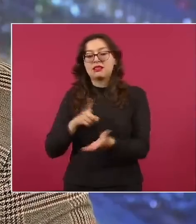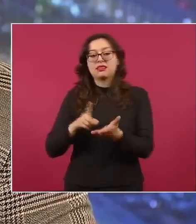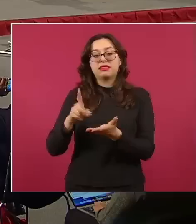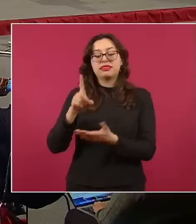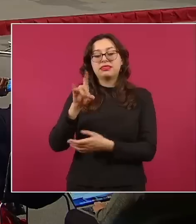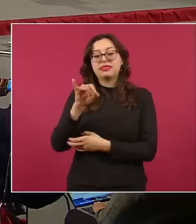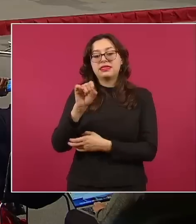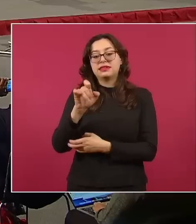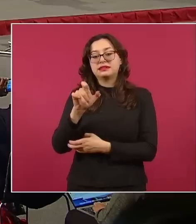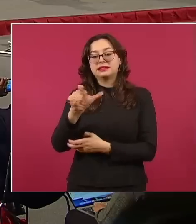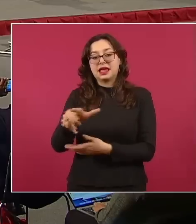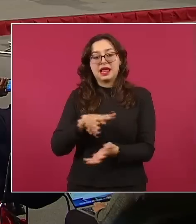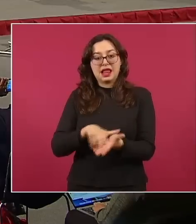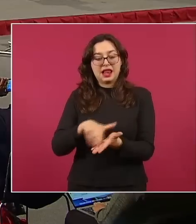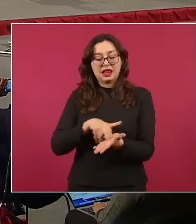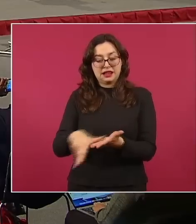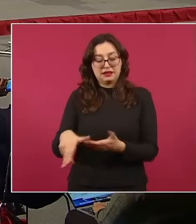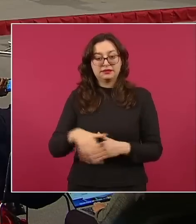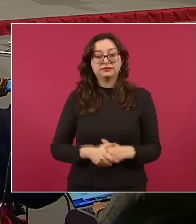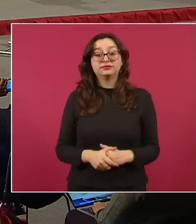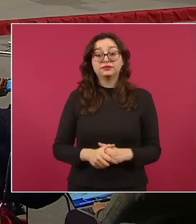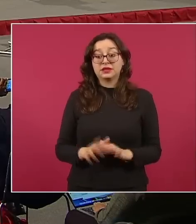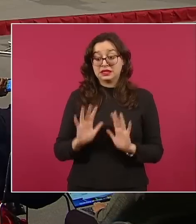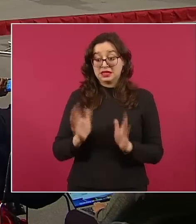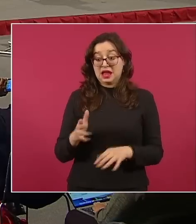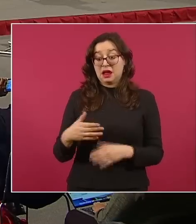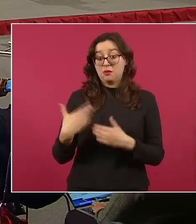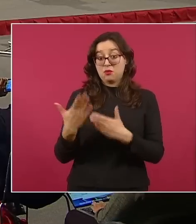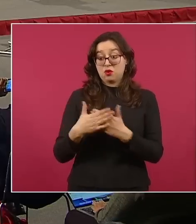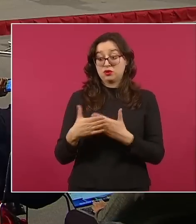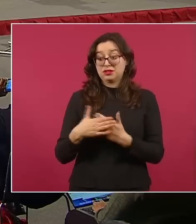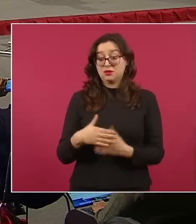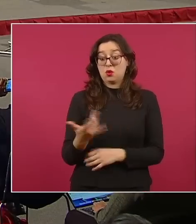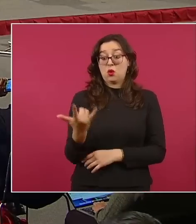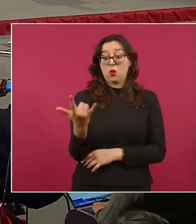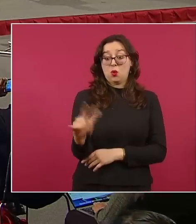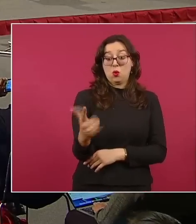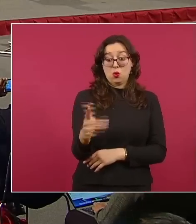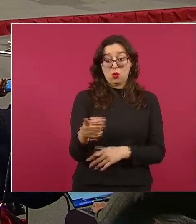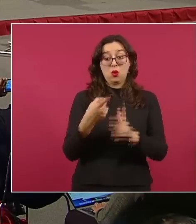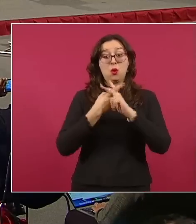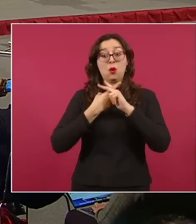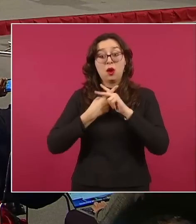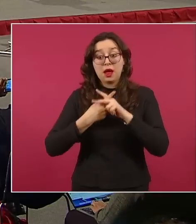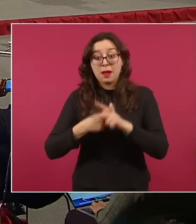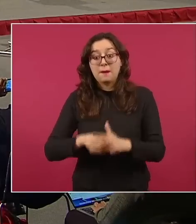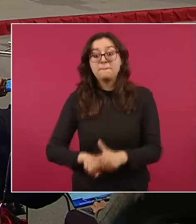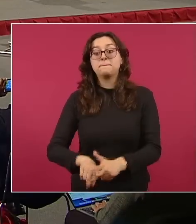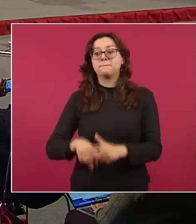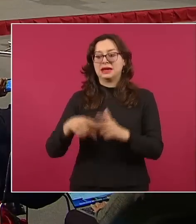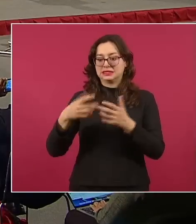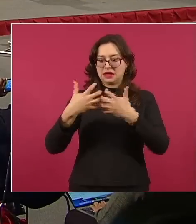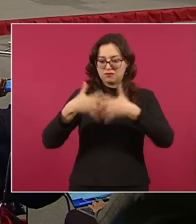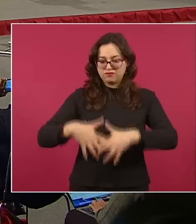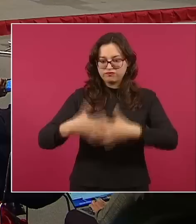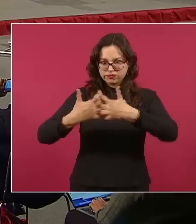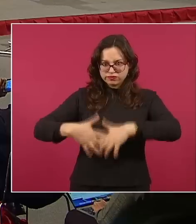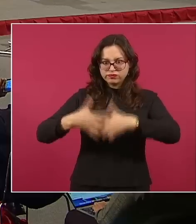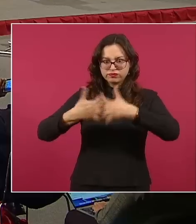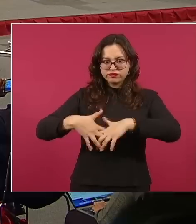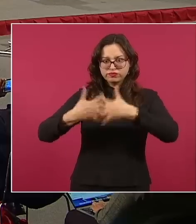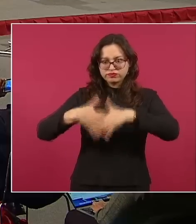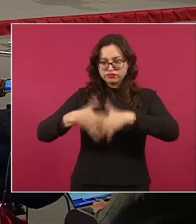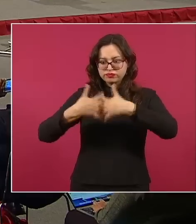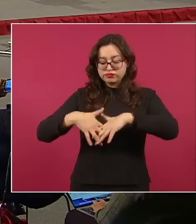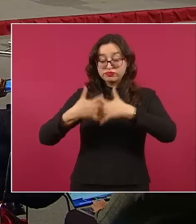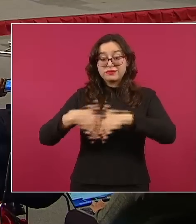julio inicie el arranque del primer tren de refinación. Pasan 3 meses para estabilizar ese